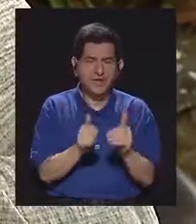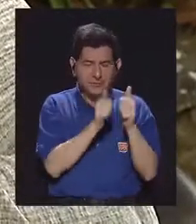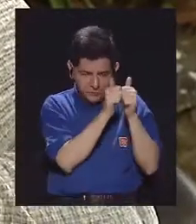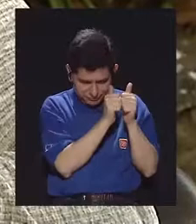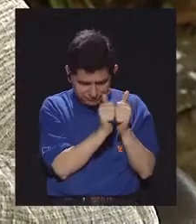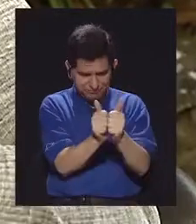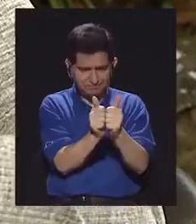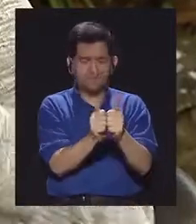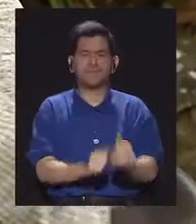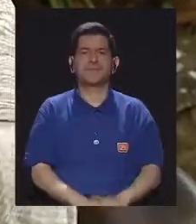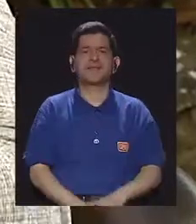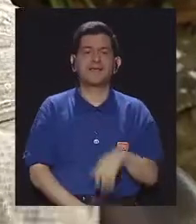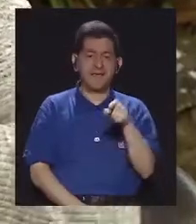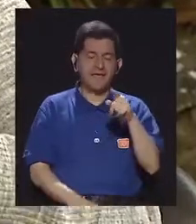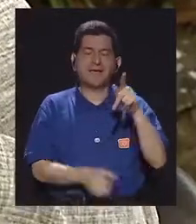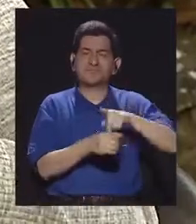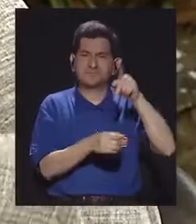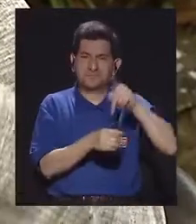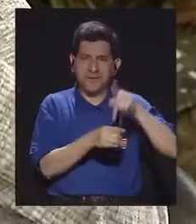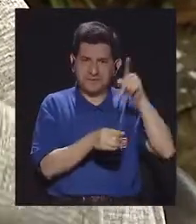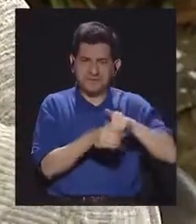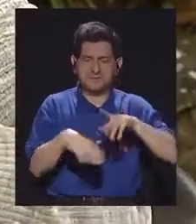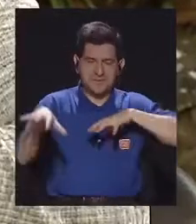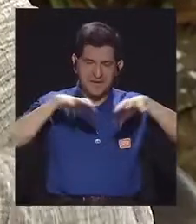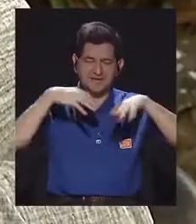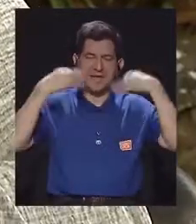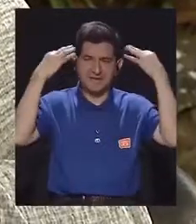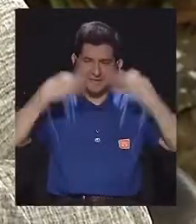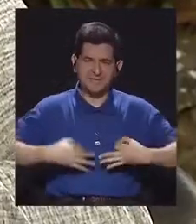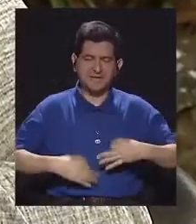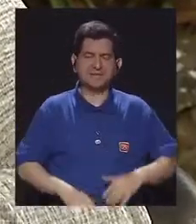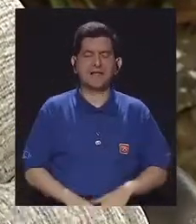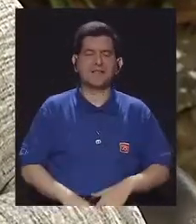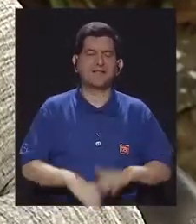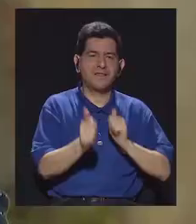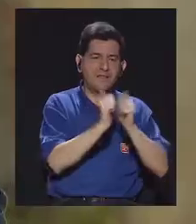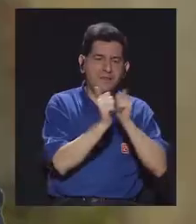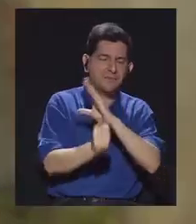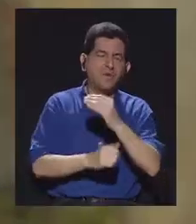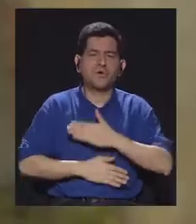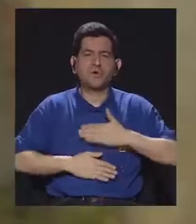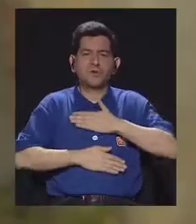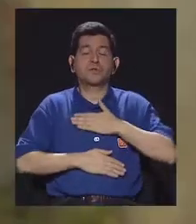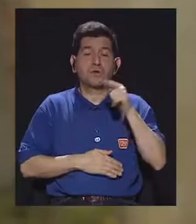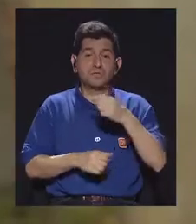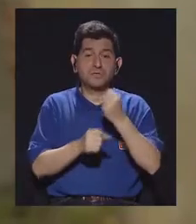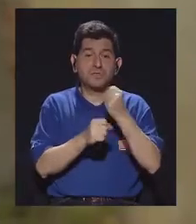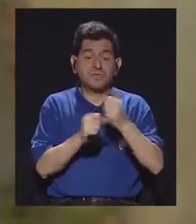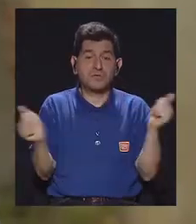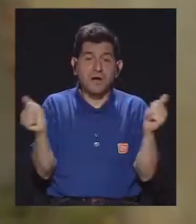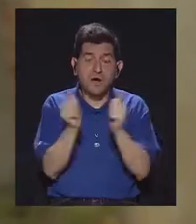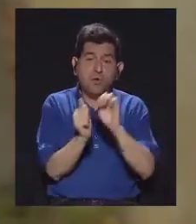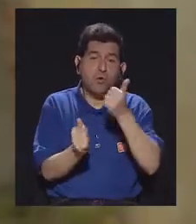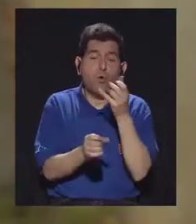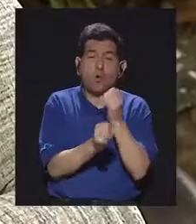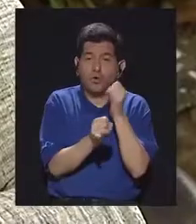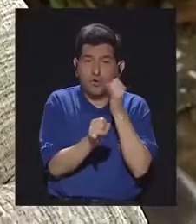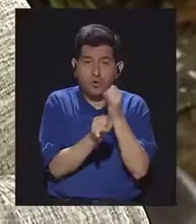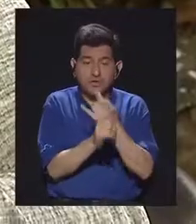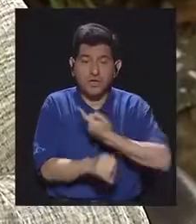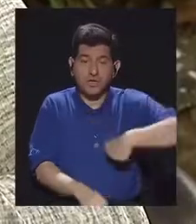ese acompañamiento y los hacemos partícipes de esta actividad física, deporte y recreación. ¿Y ustedes trabajan en conjunto con otras